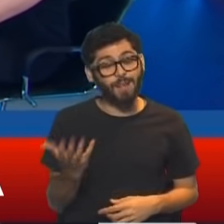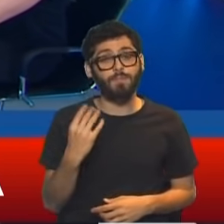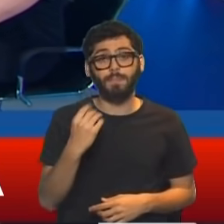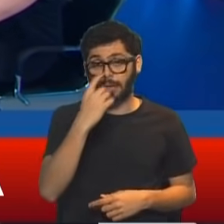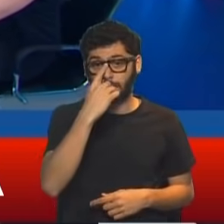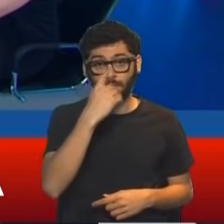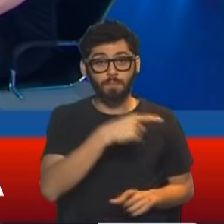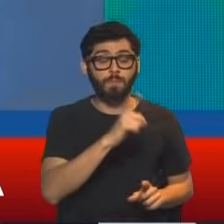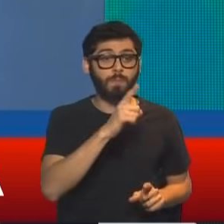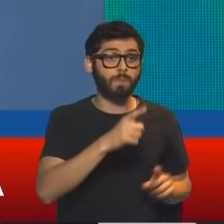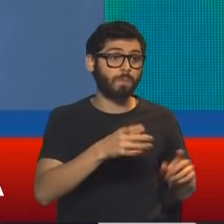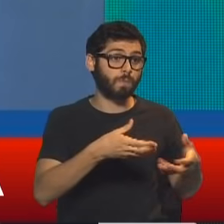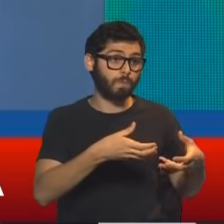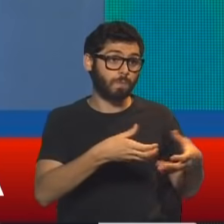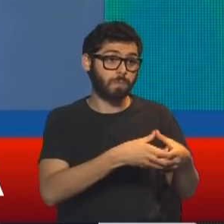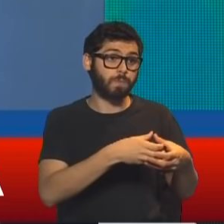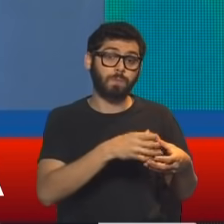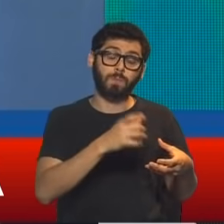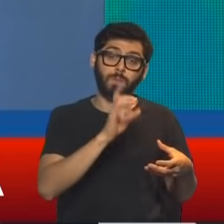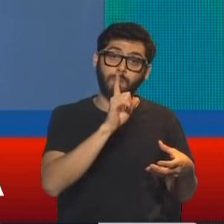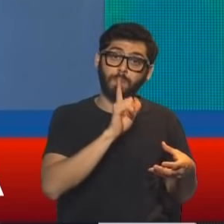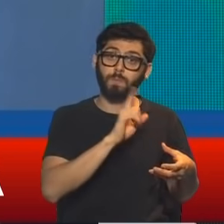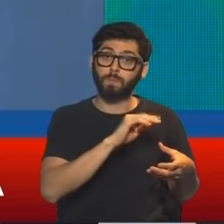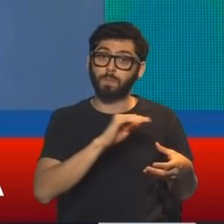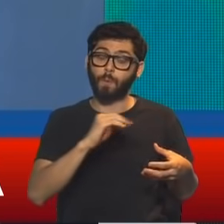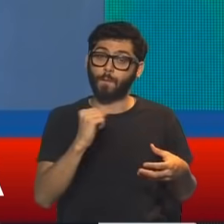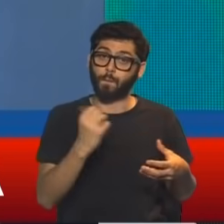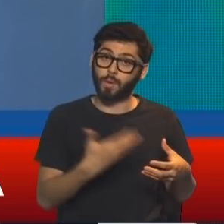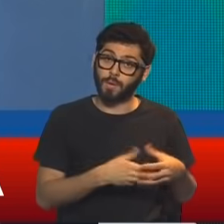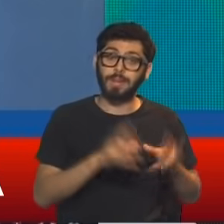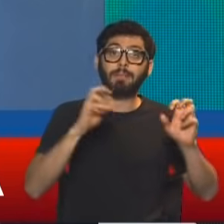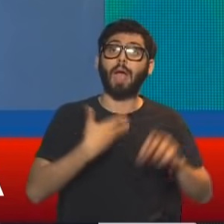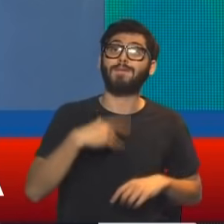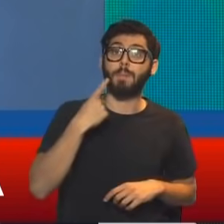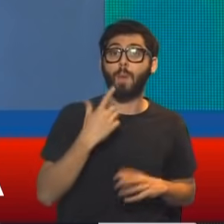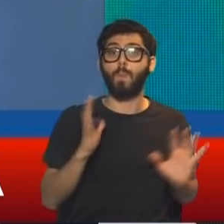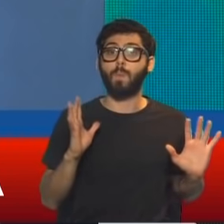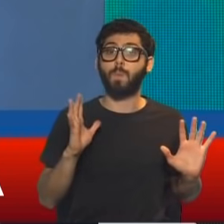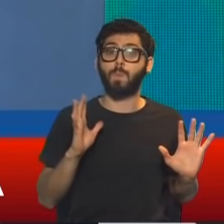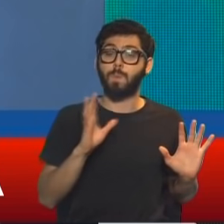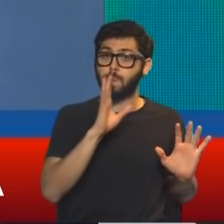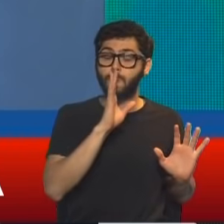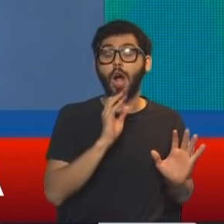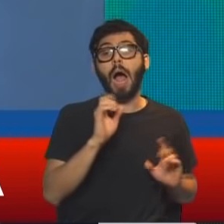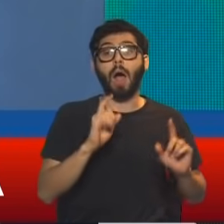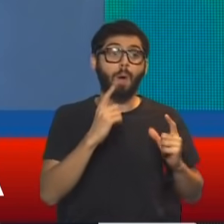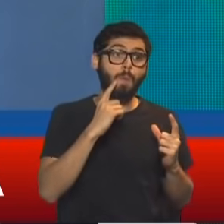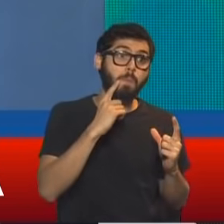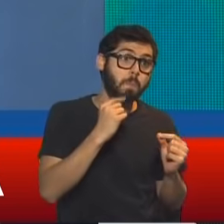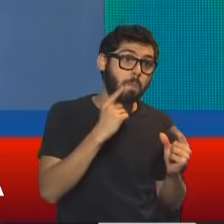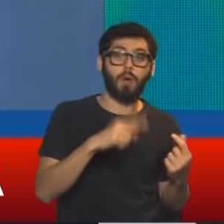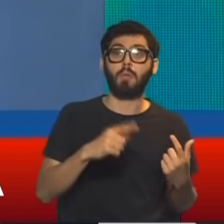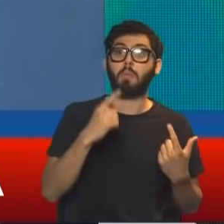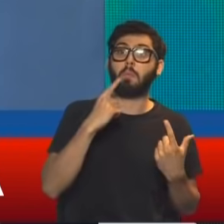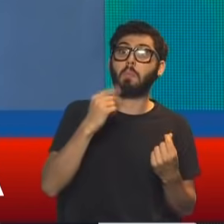mucho silencio dentro de la oposición, ¿no? A la hora de hablar sobre el Fondo Monetario. Por supuesto, muchas quejas, pero nadie